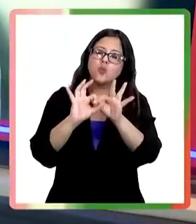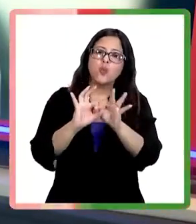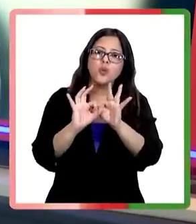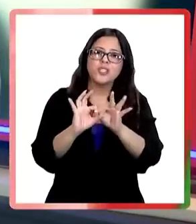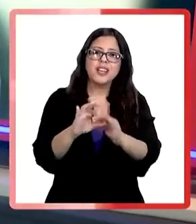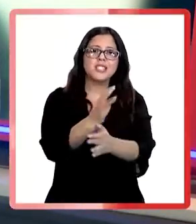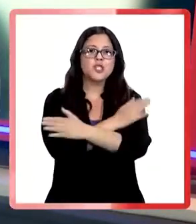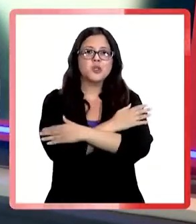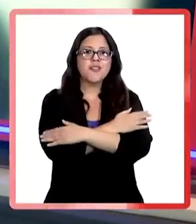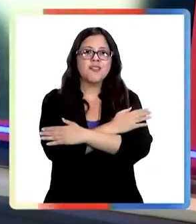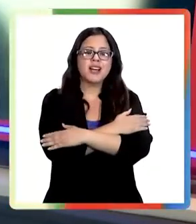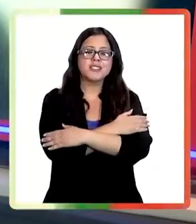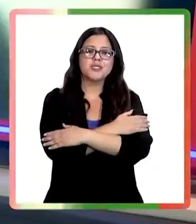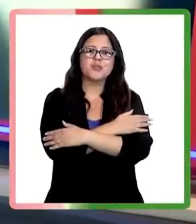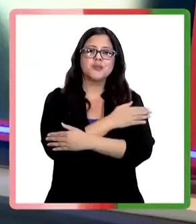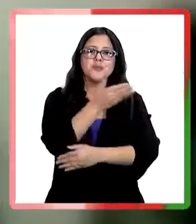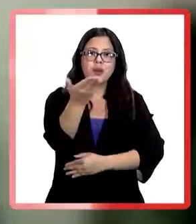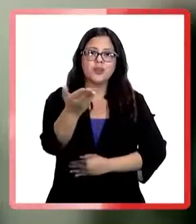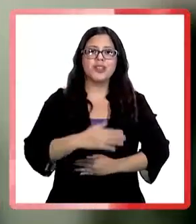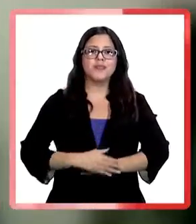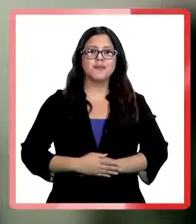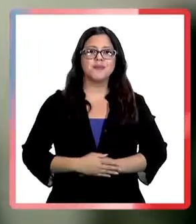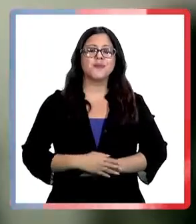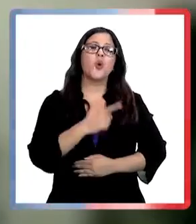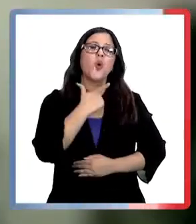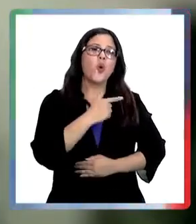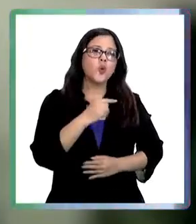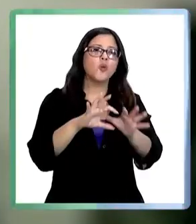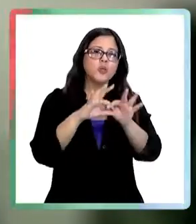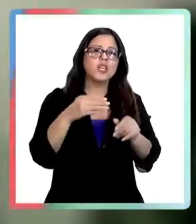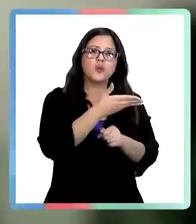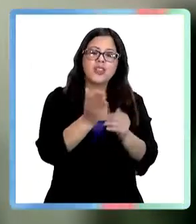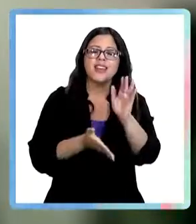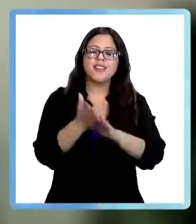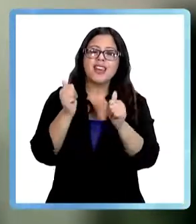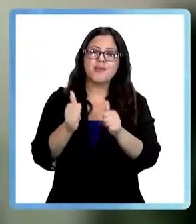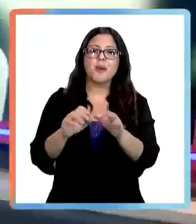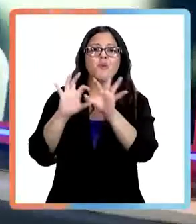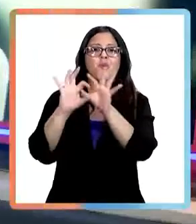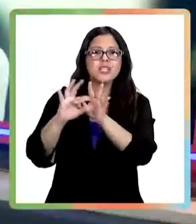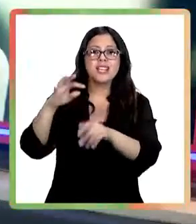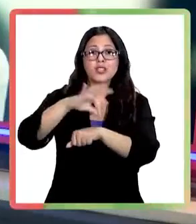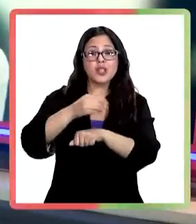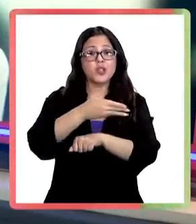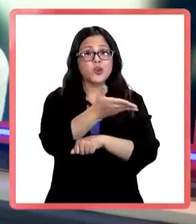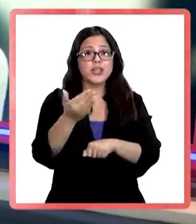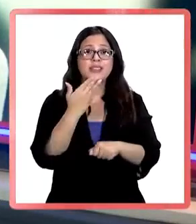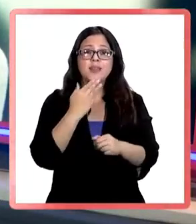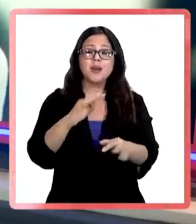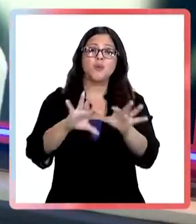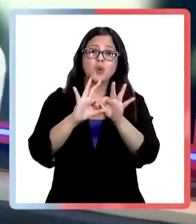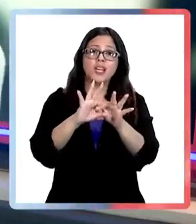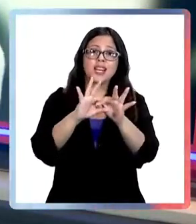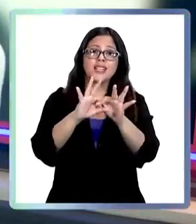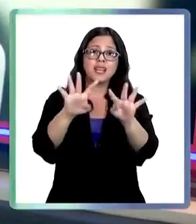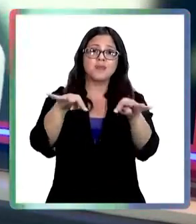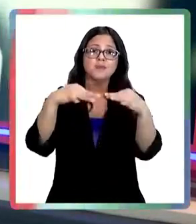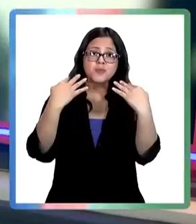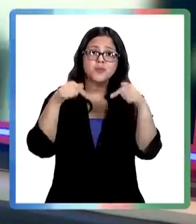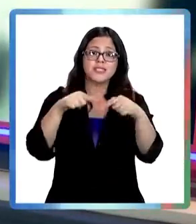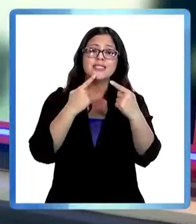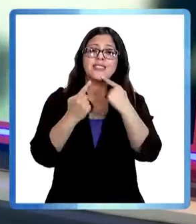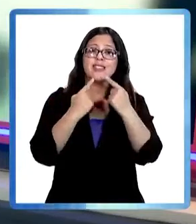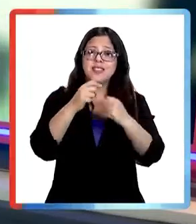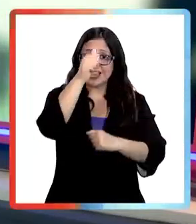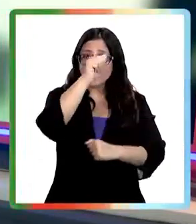muchísimas gracias y un abrazo muy grande. Encantada, muchas gracias a ustedes, que estén muy bien. Gracias, doctora. Y ustedes también, muchísimas gracias por acompañarnos